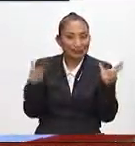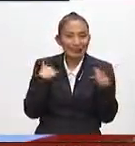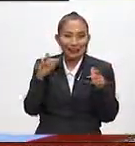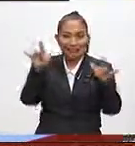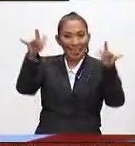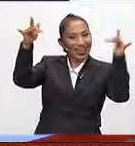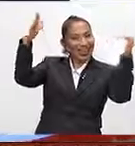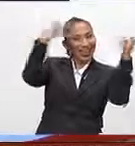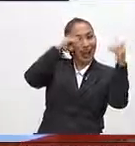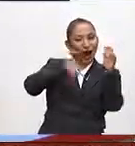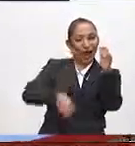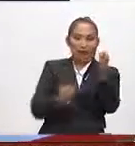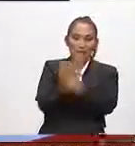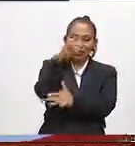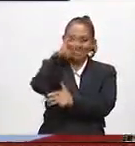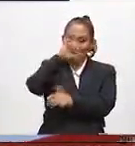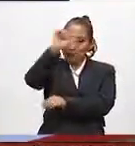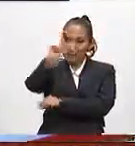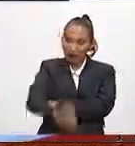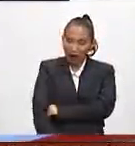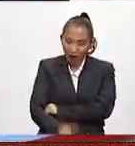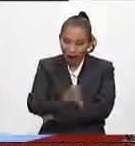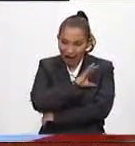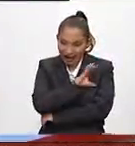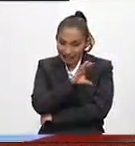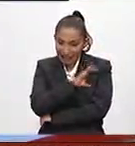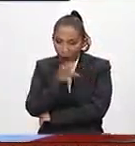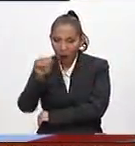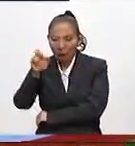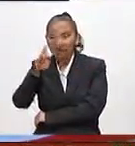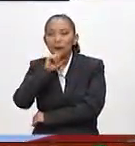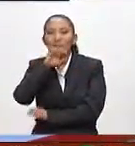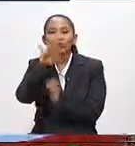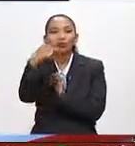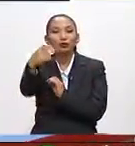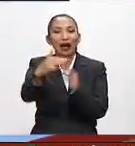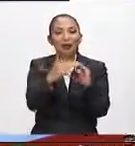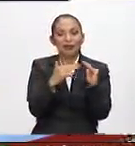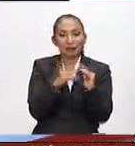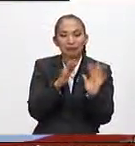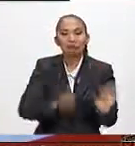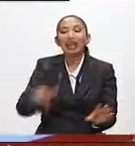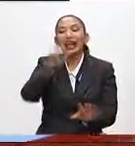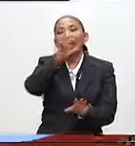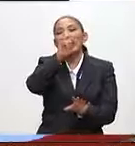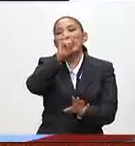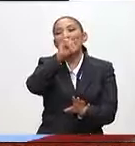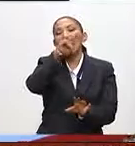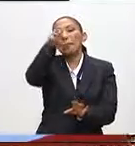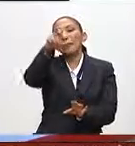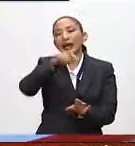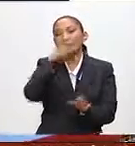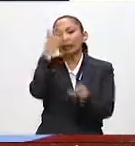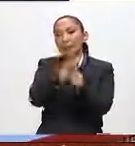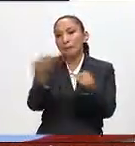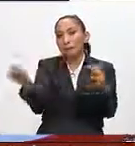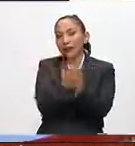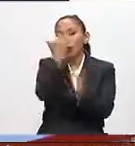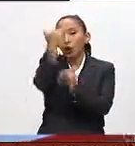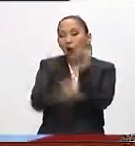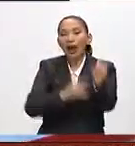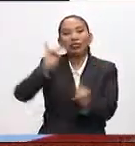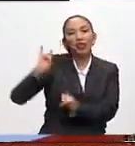radiante, como siempre en estas mañanas. Qué guapa te ves el día de hoy, mi estimado Omar, ¿cómo estamos? Y a todos en casa. La Liga MX llega a su tercer jornada y con el